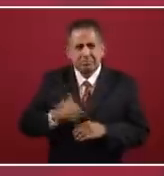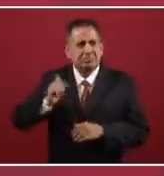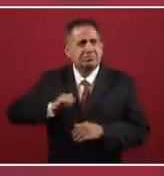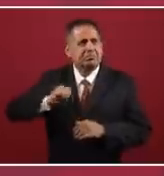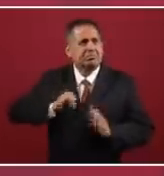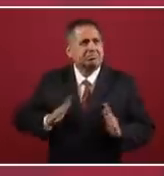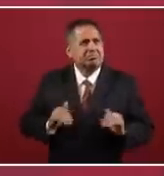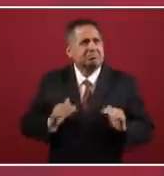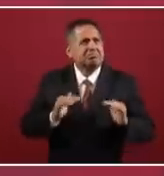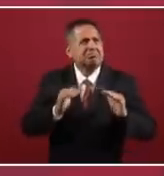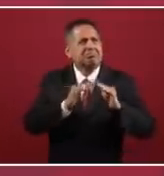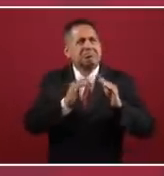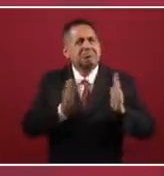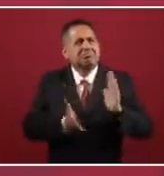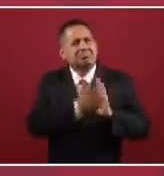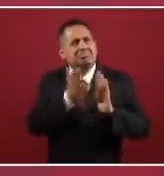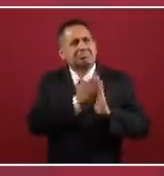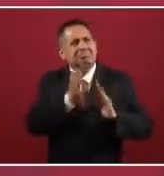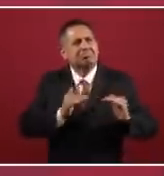los antepasados de